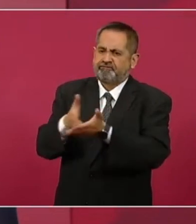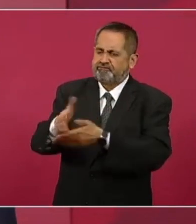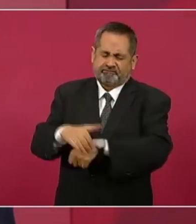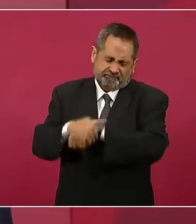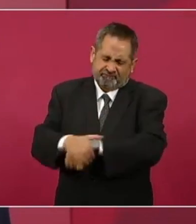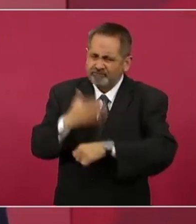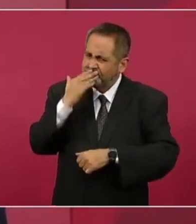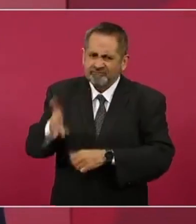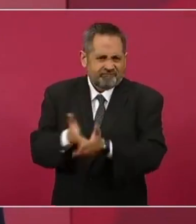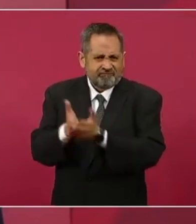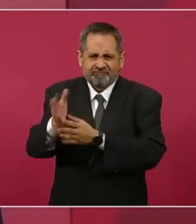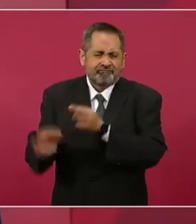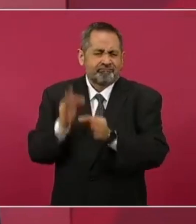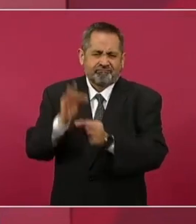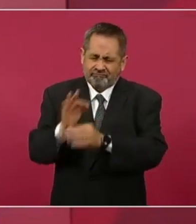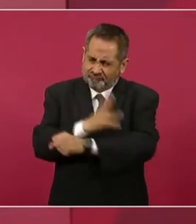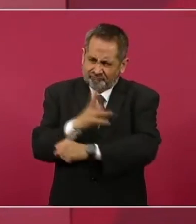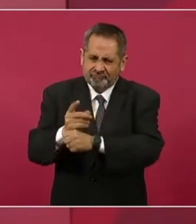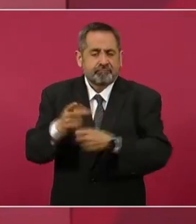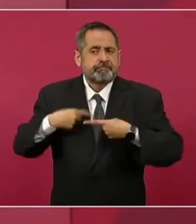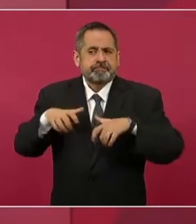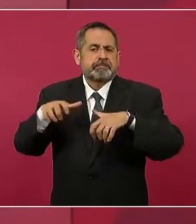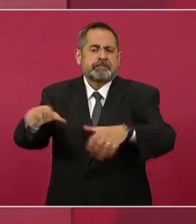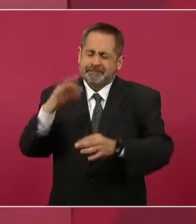siempre lo ha sido, el pueblo raso.